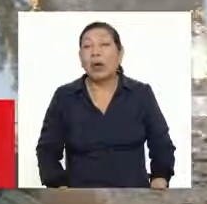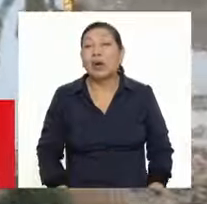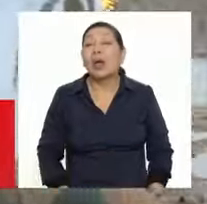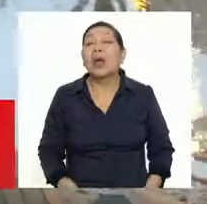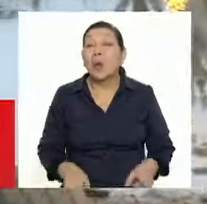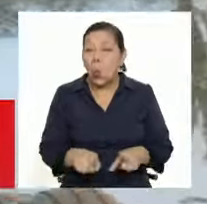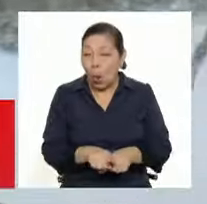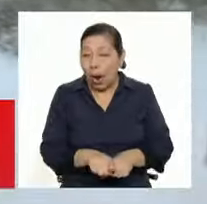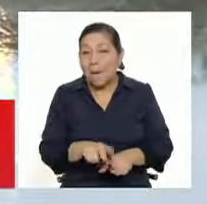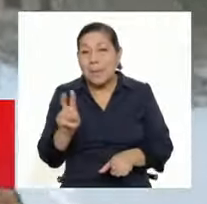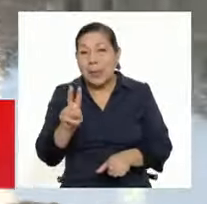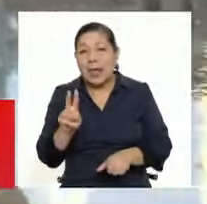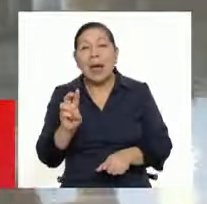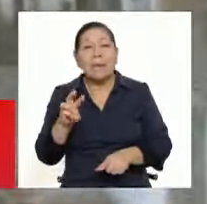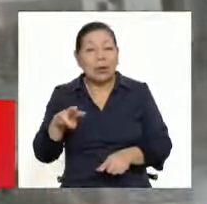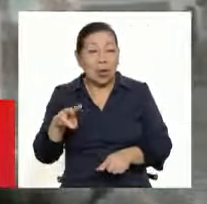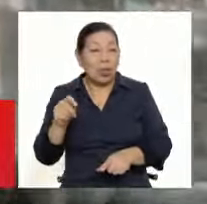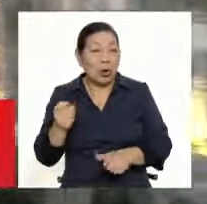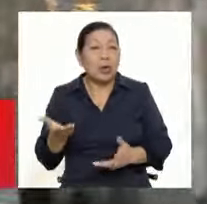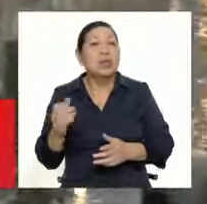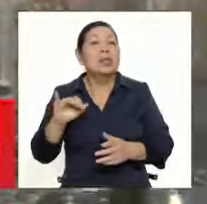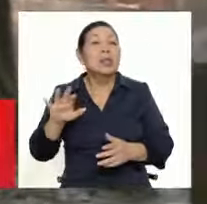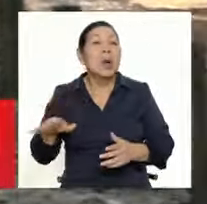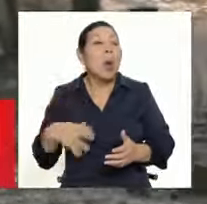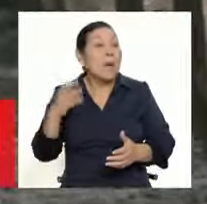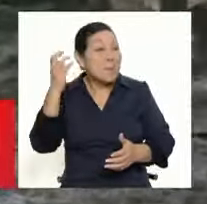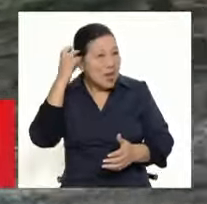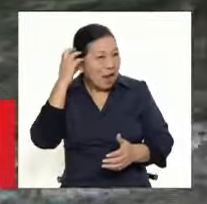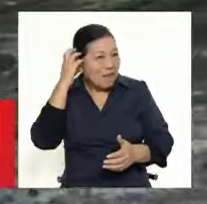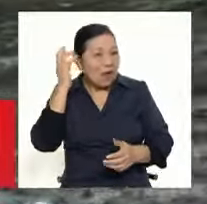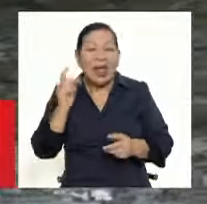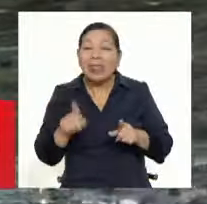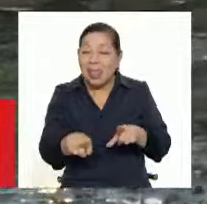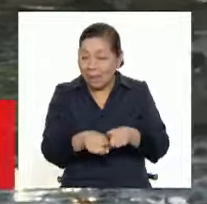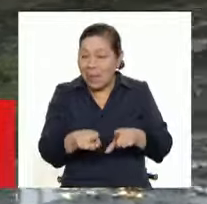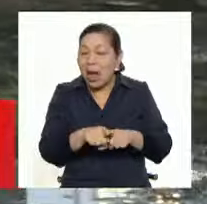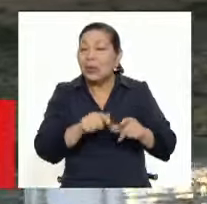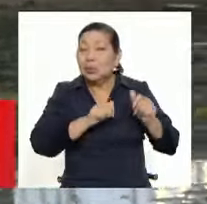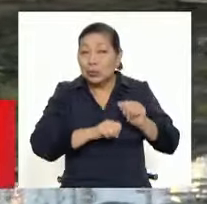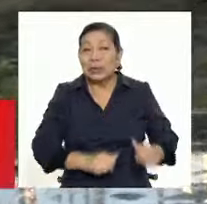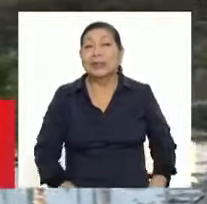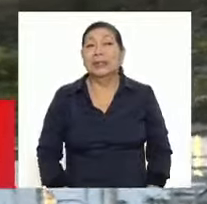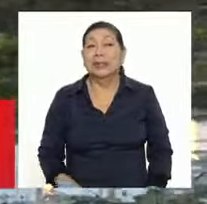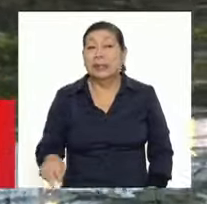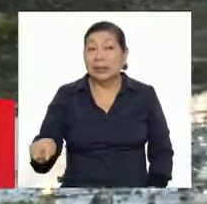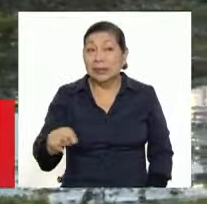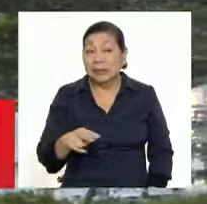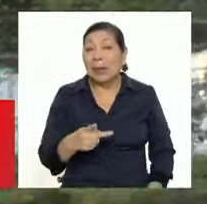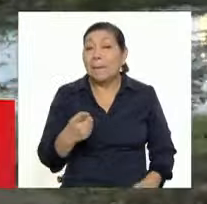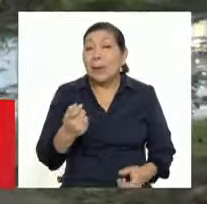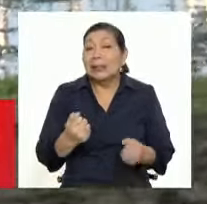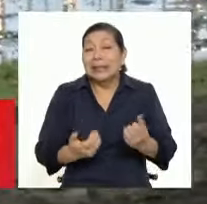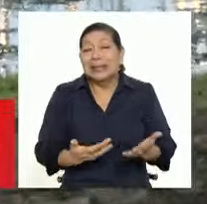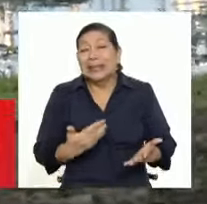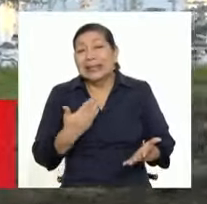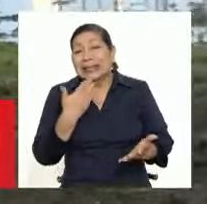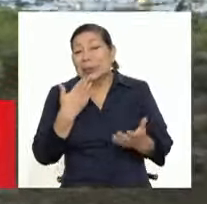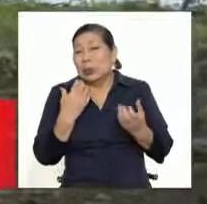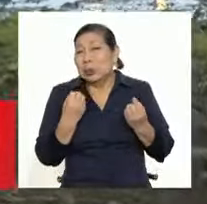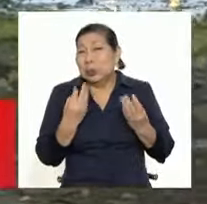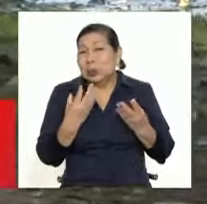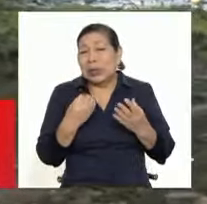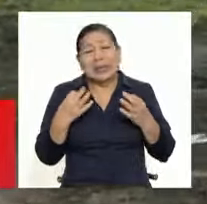en Villa María del Triunfo y un sector de San Juan de Miraflores. Esta situación para los vecinos y para los conductores ya es